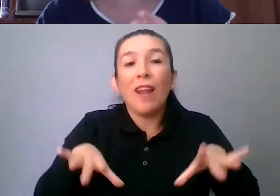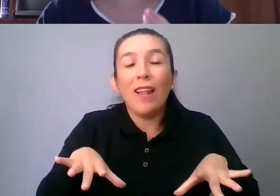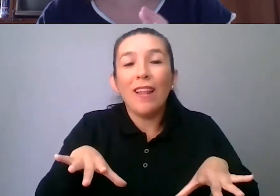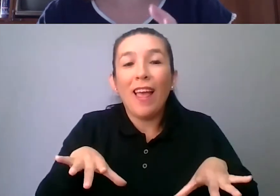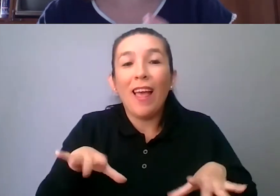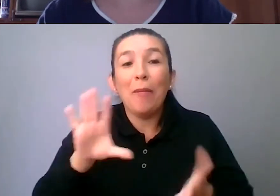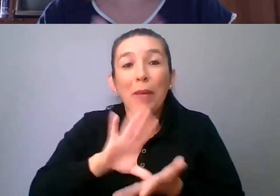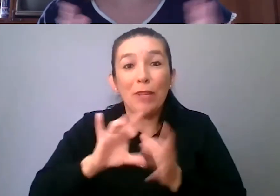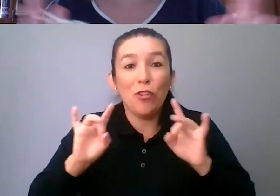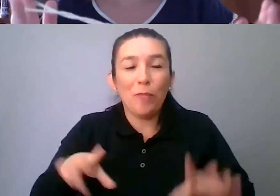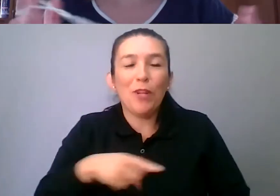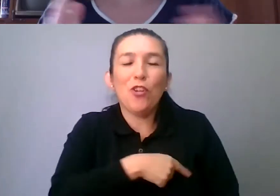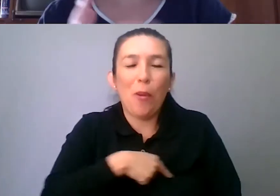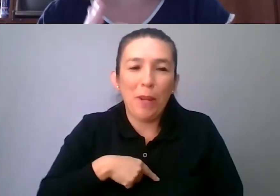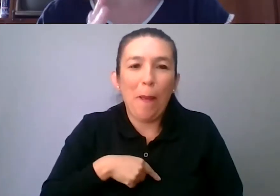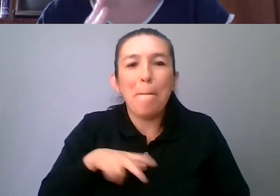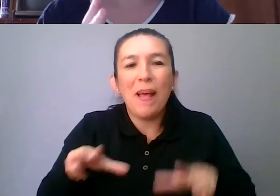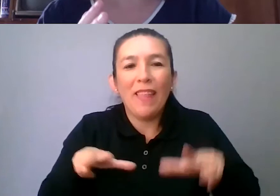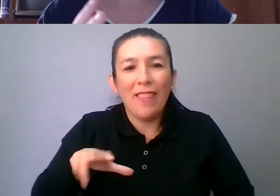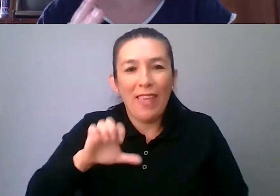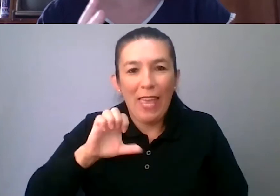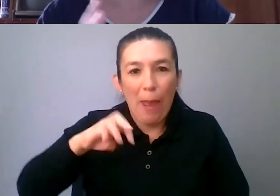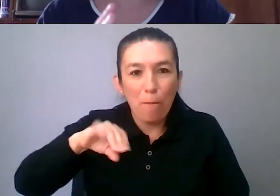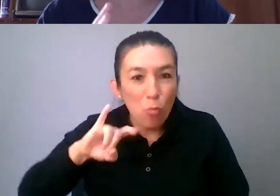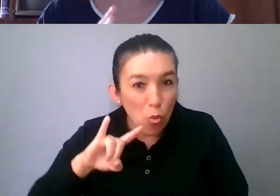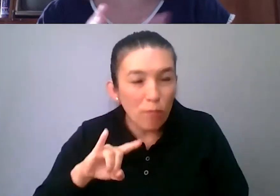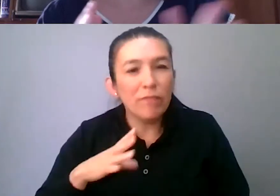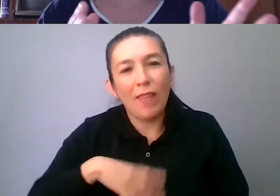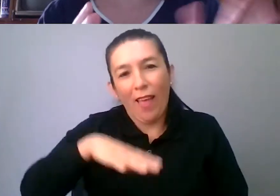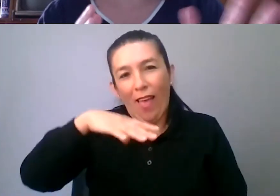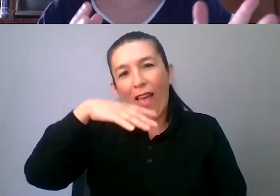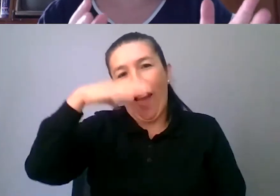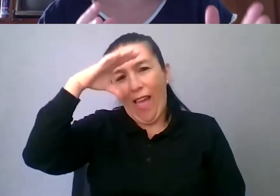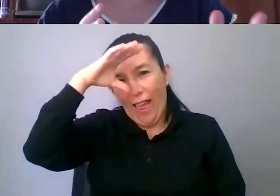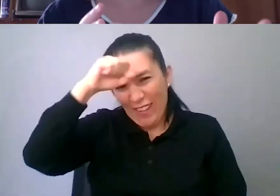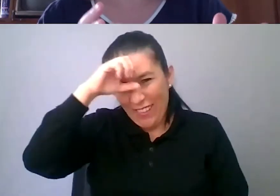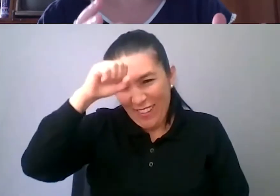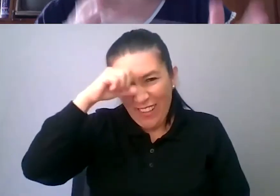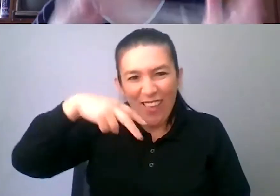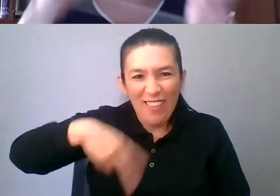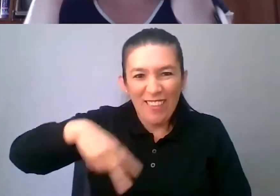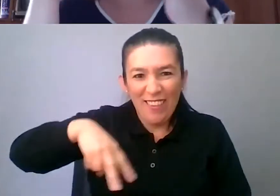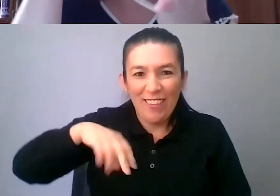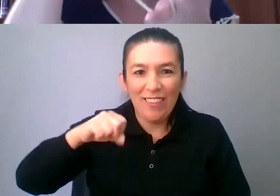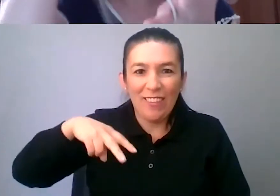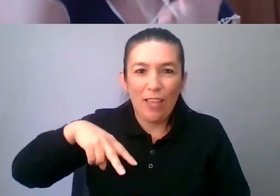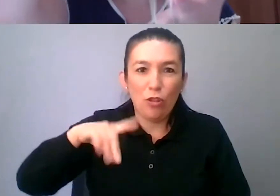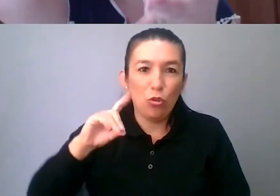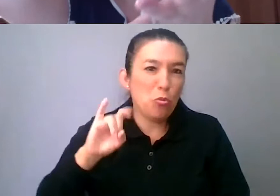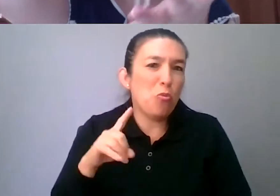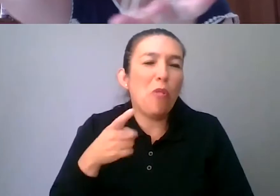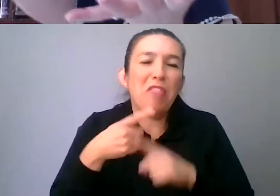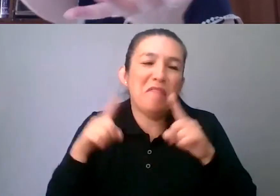del emú, en Argentina es la pata del ñandú y puede ser la pata del pajarito que habita el lugar donde